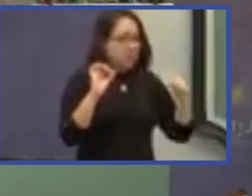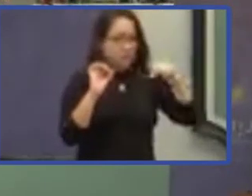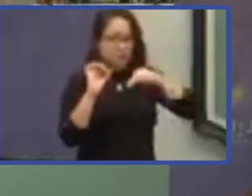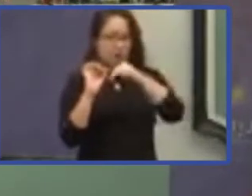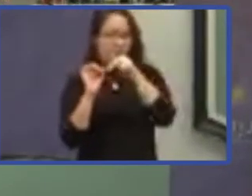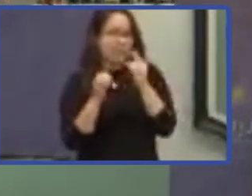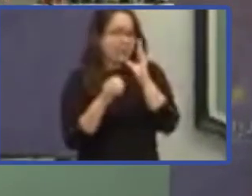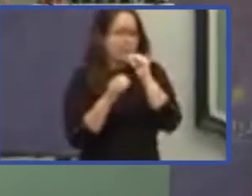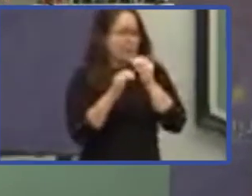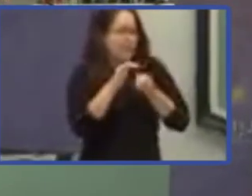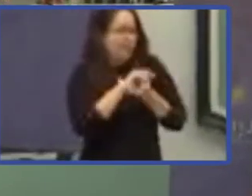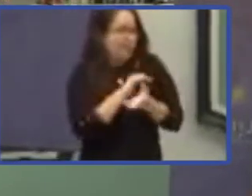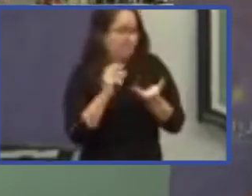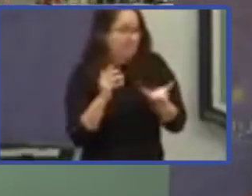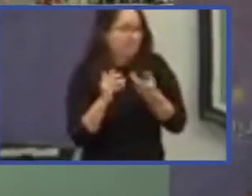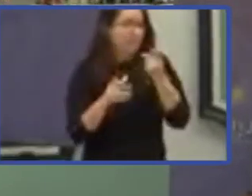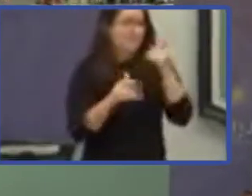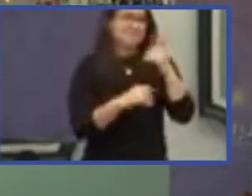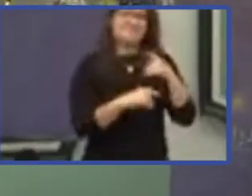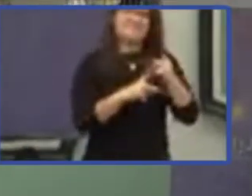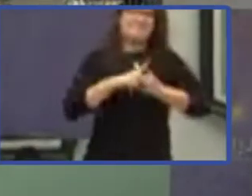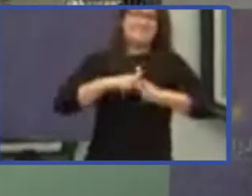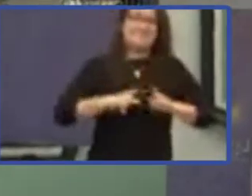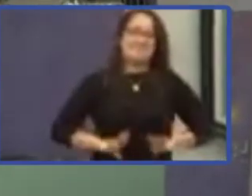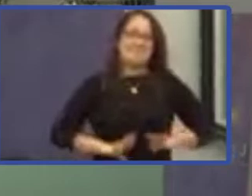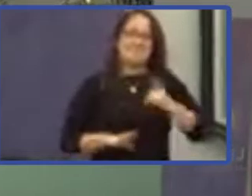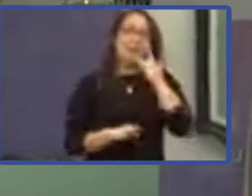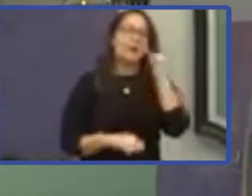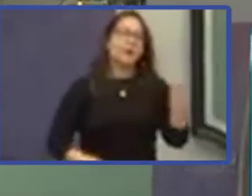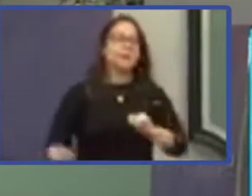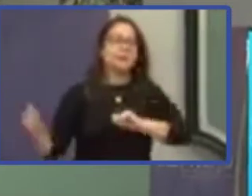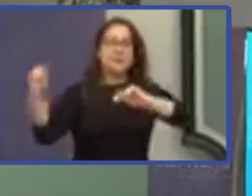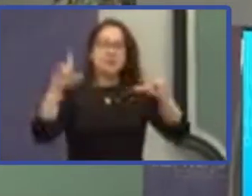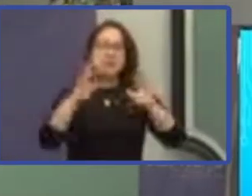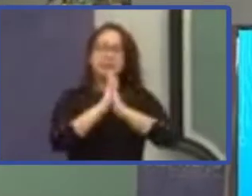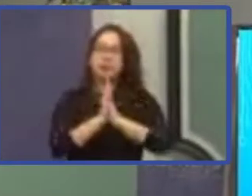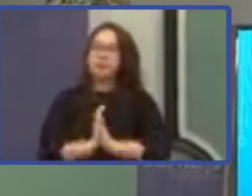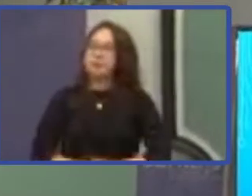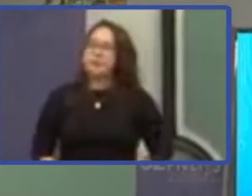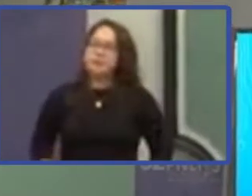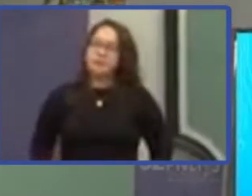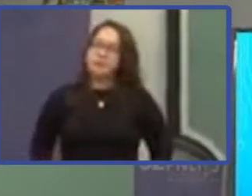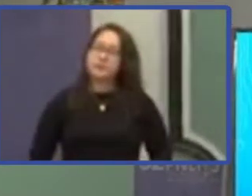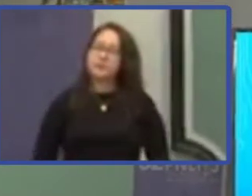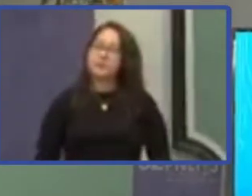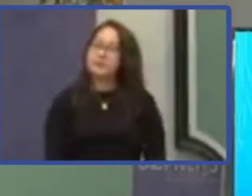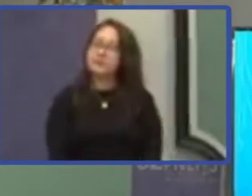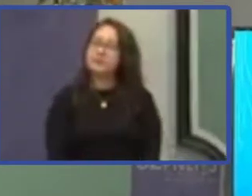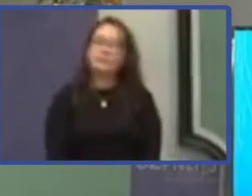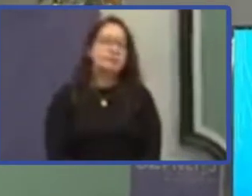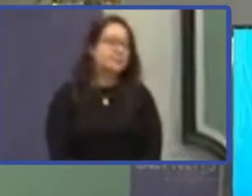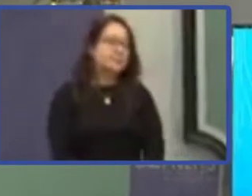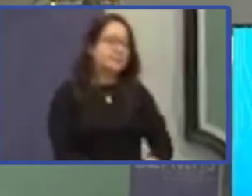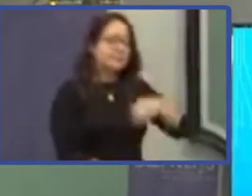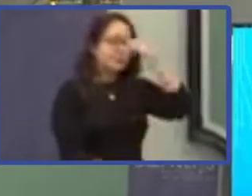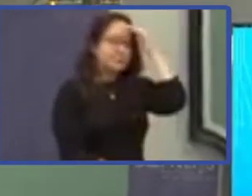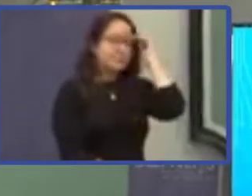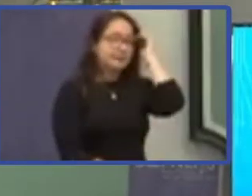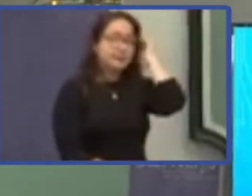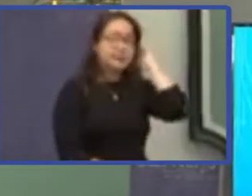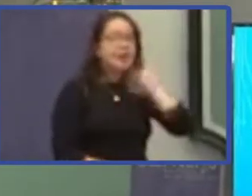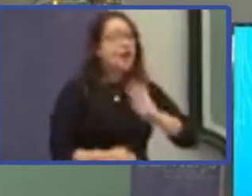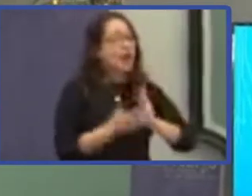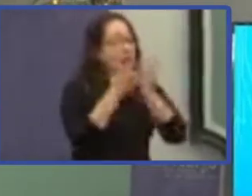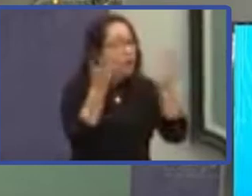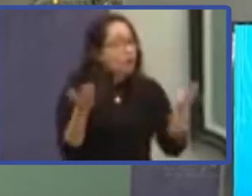propiedades muy muy raras siguiente por favor bueno y ahora vamos a llegar a una